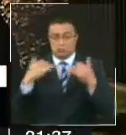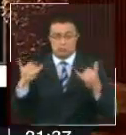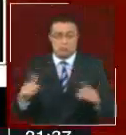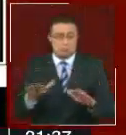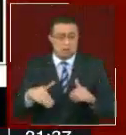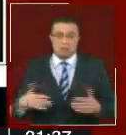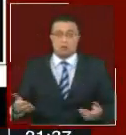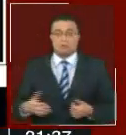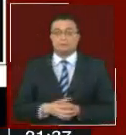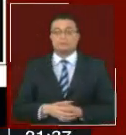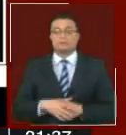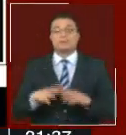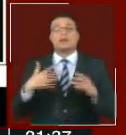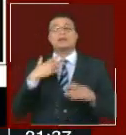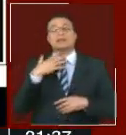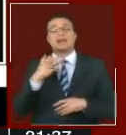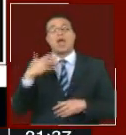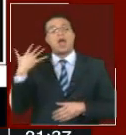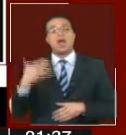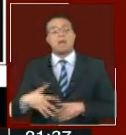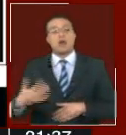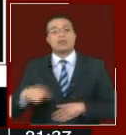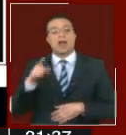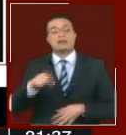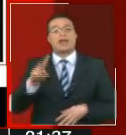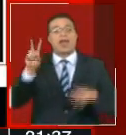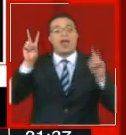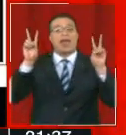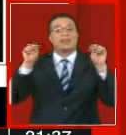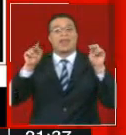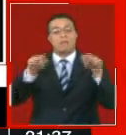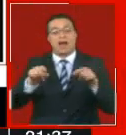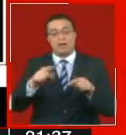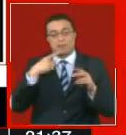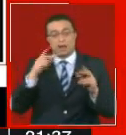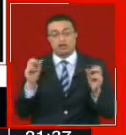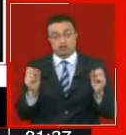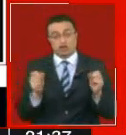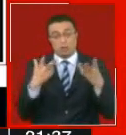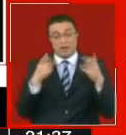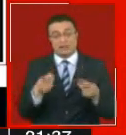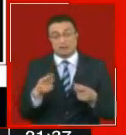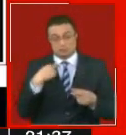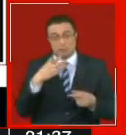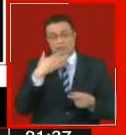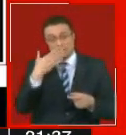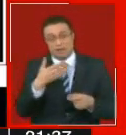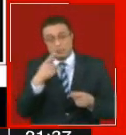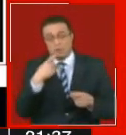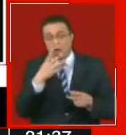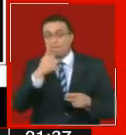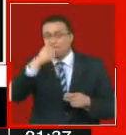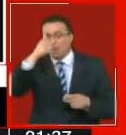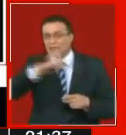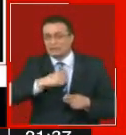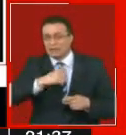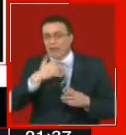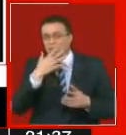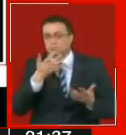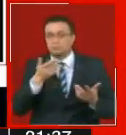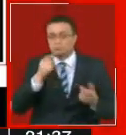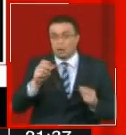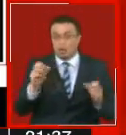también Qué importancia le atribuye usted al tema no sé si se llama técnicamente sorpresa pero al tema que se haya llevado con reserva la decisión